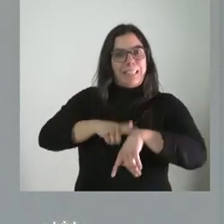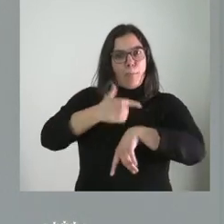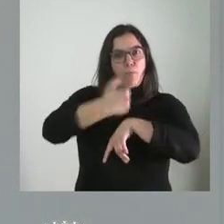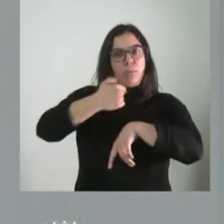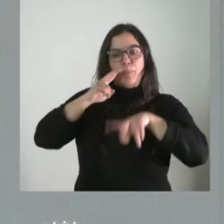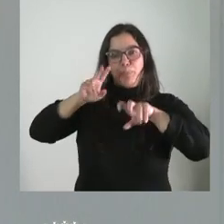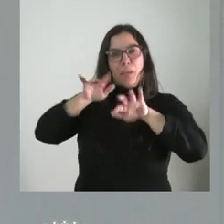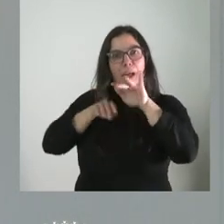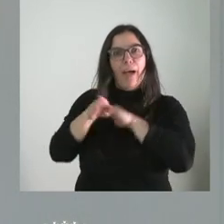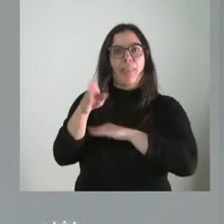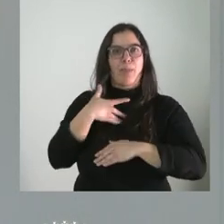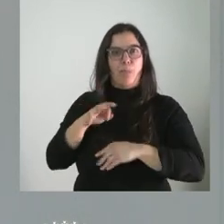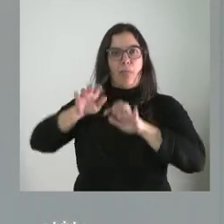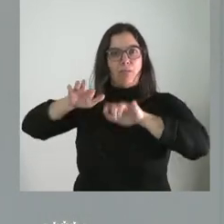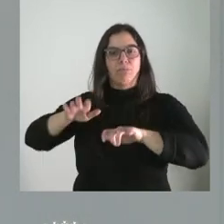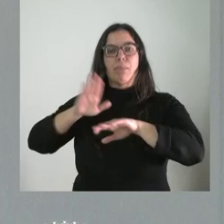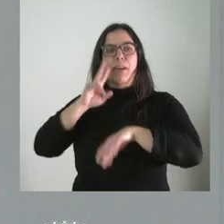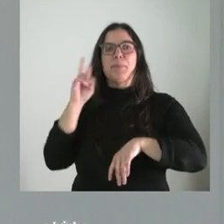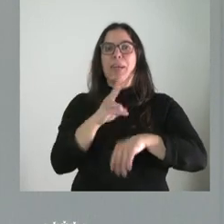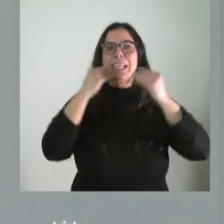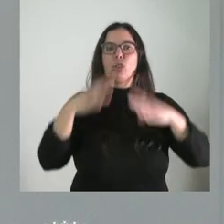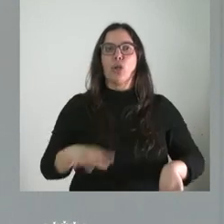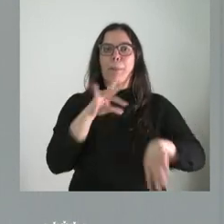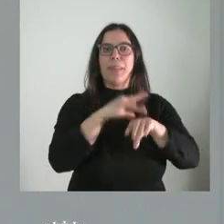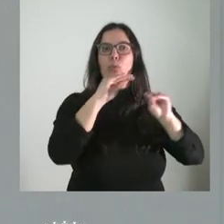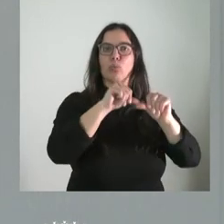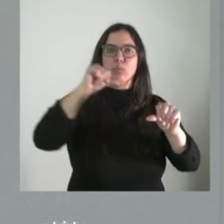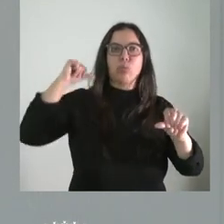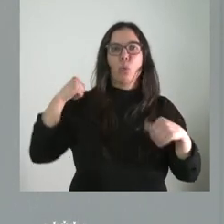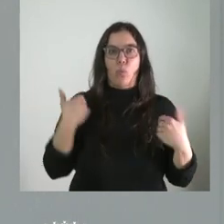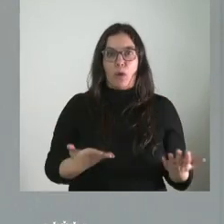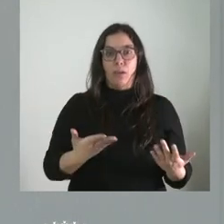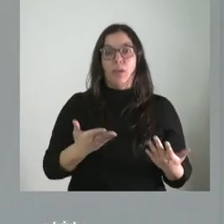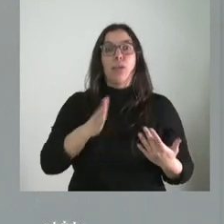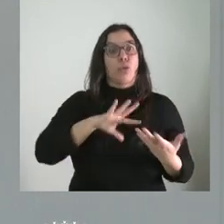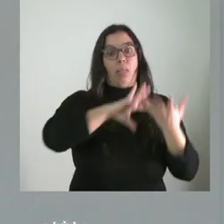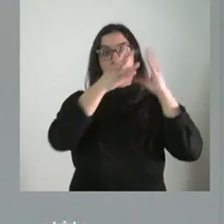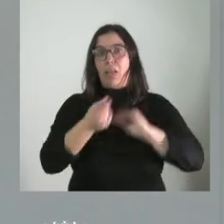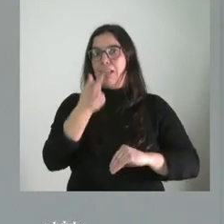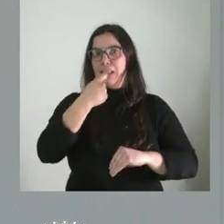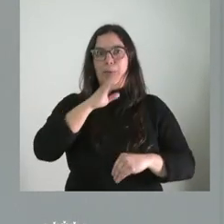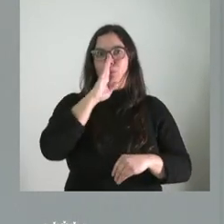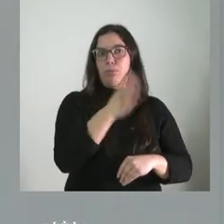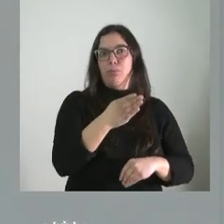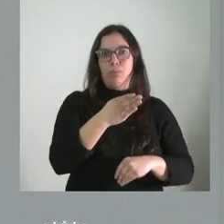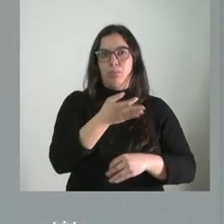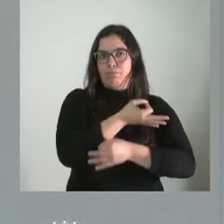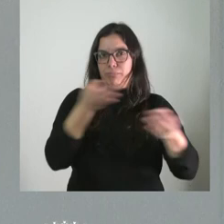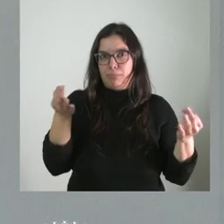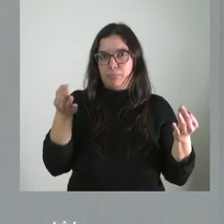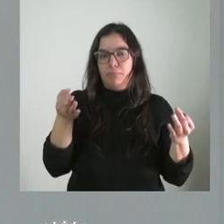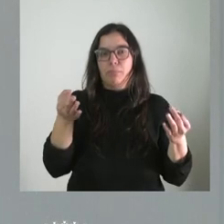de acceso por parte de esta unidad a la historia crítica del paciente y por tanto el tratamiento que se hace allí va a ser el más eficaz posible